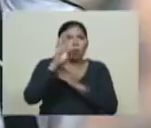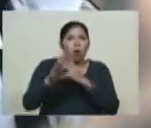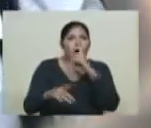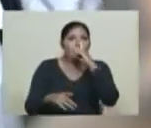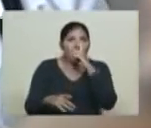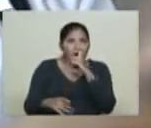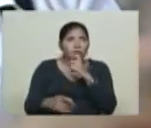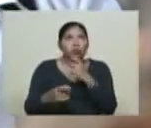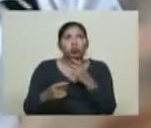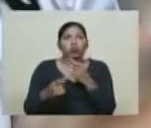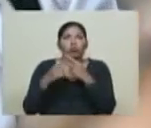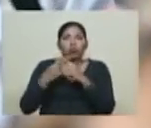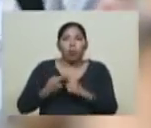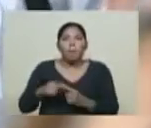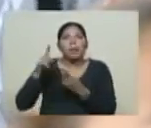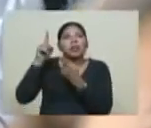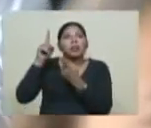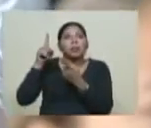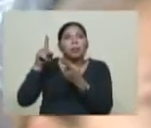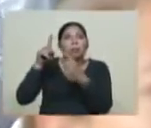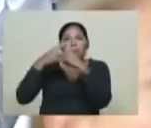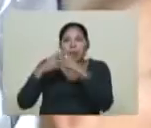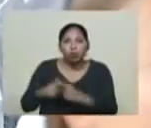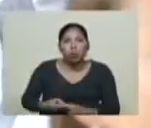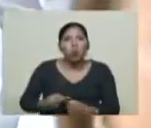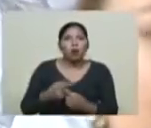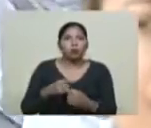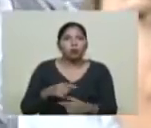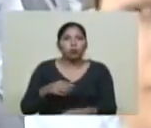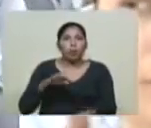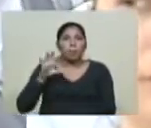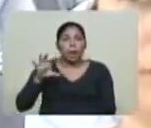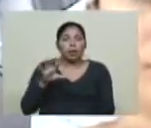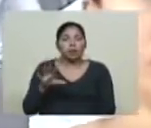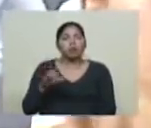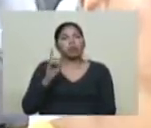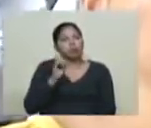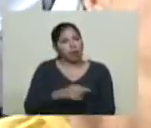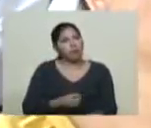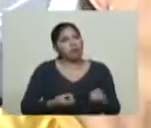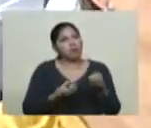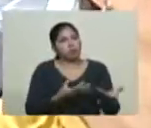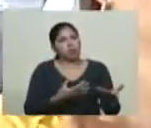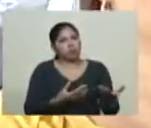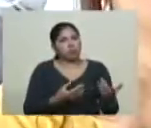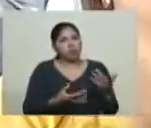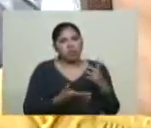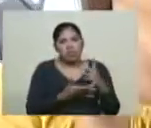presupuesto nacional del año, sino en recursos extraordinarios,